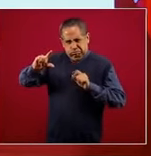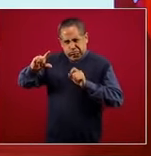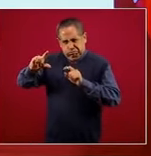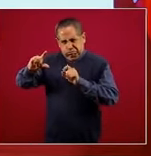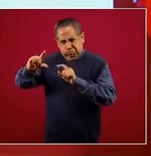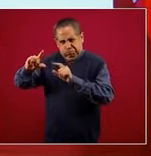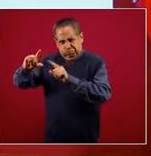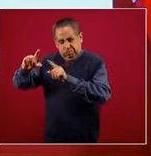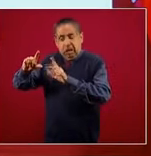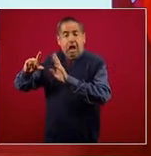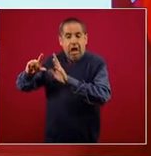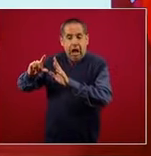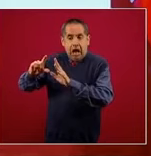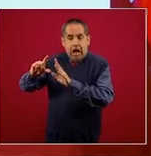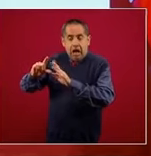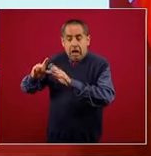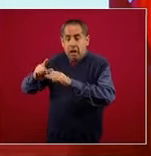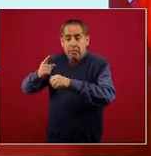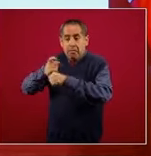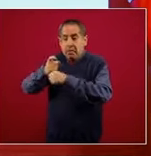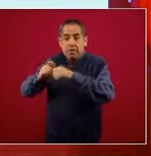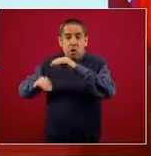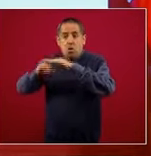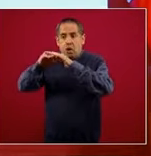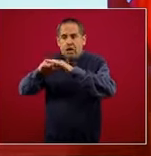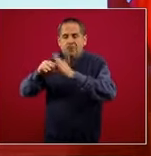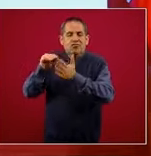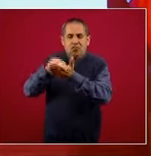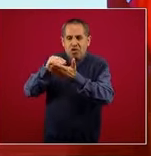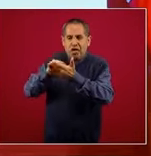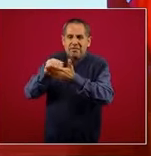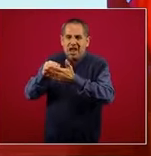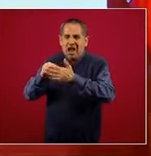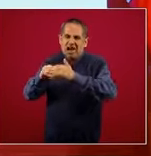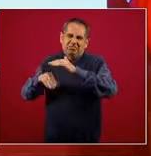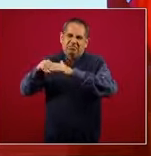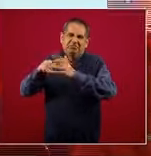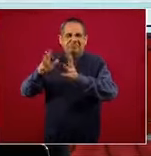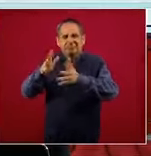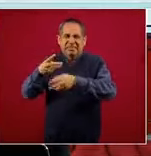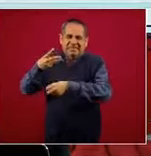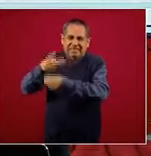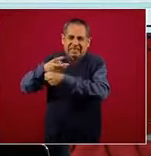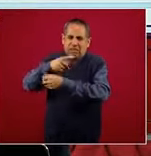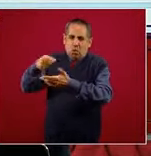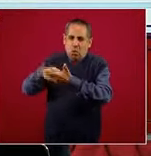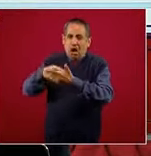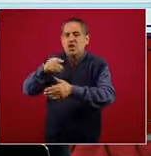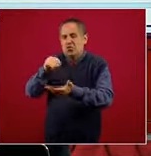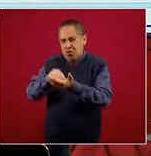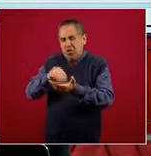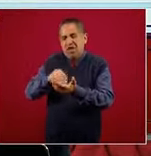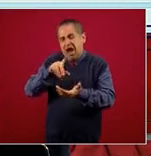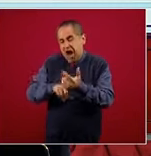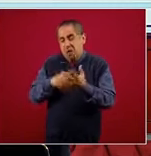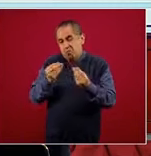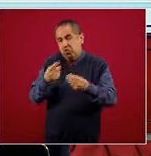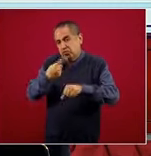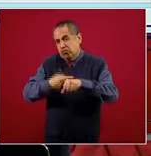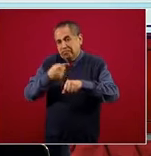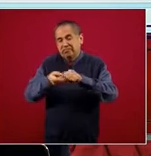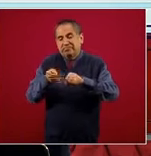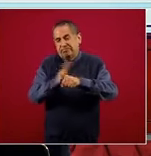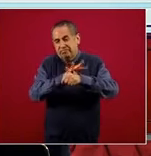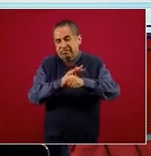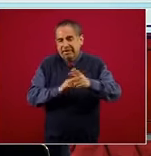no está en el primer lugar, todavía se encuentra en el tercer lugar más o menos de los municipios que han estado dando caso. Entonces eso